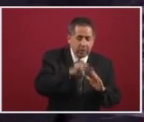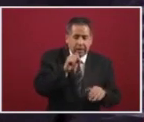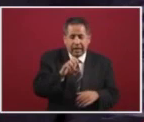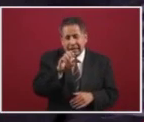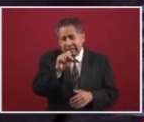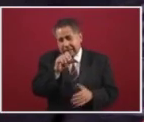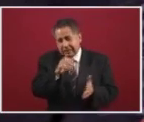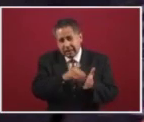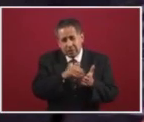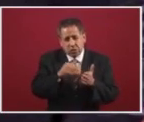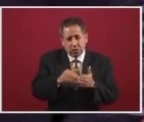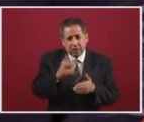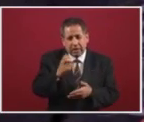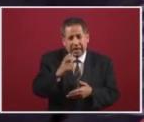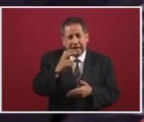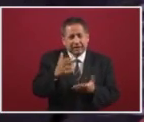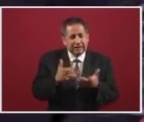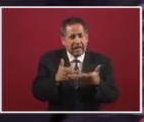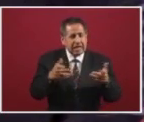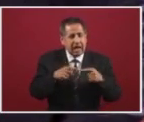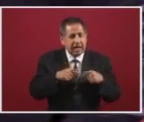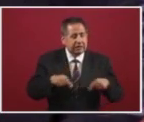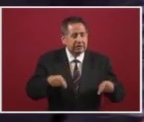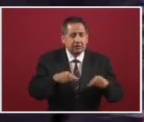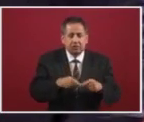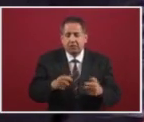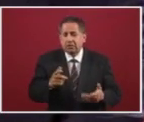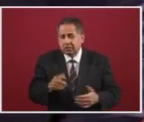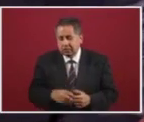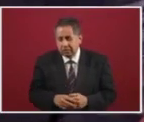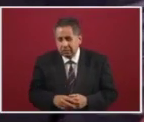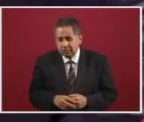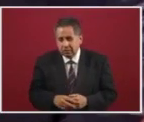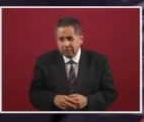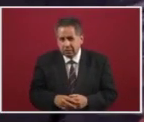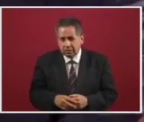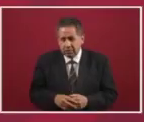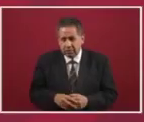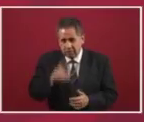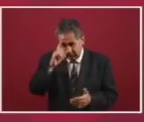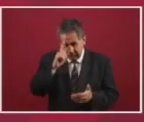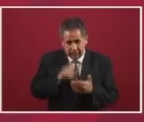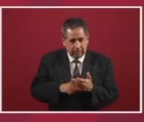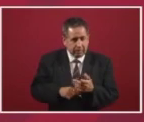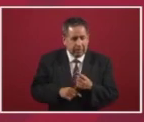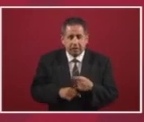60 millones de hectáreas. ¿Cuándo creen ustedes